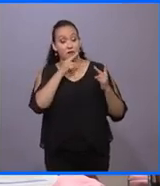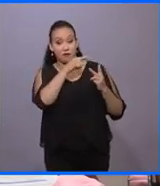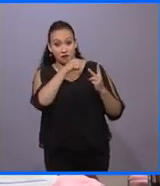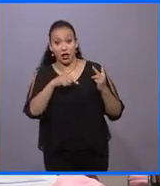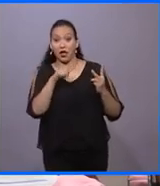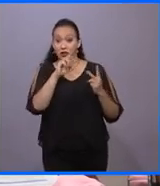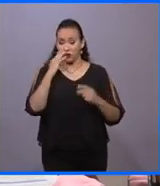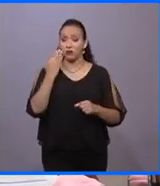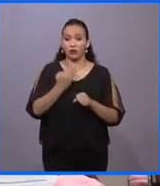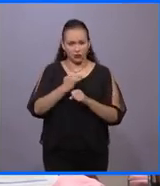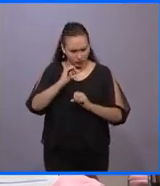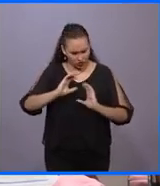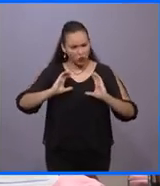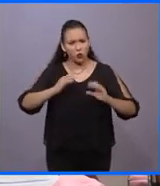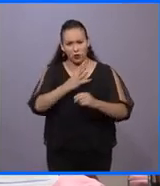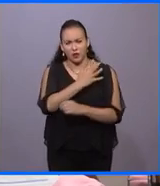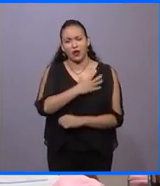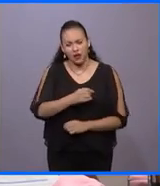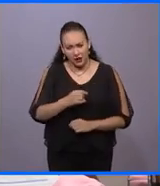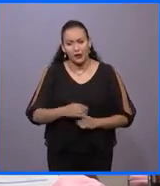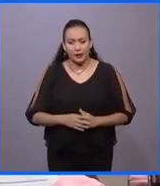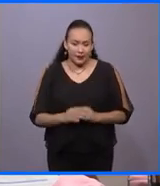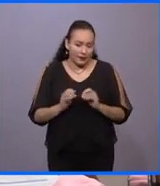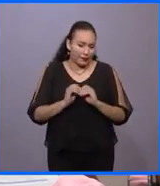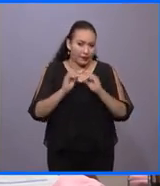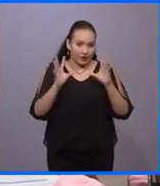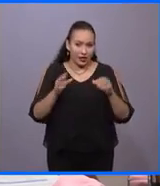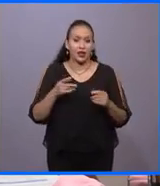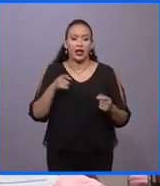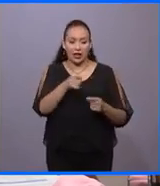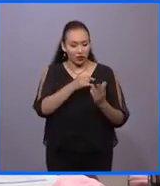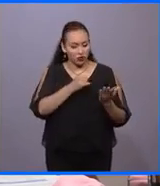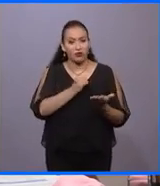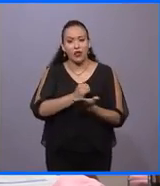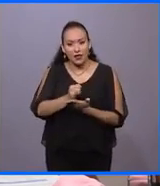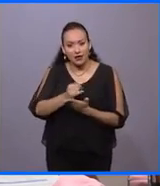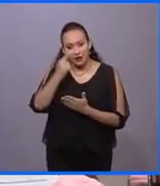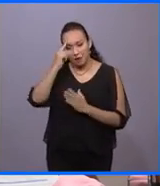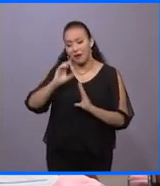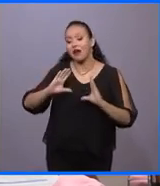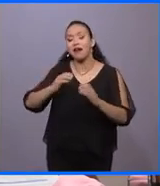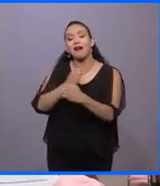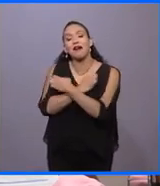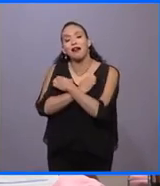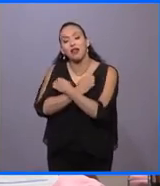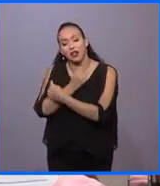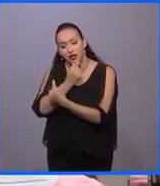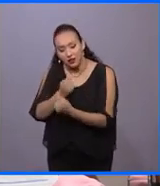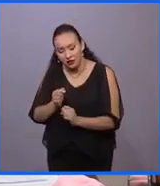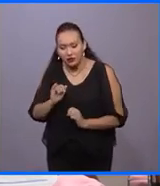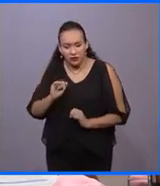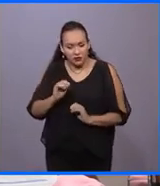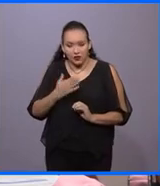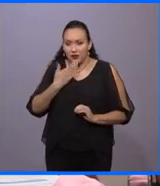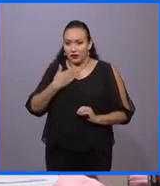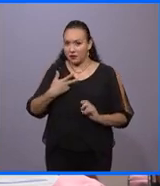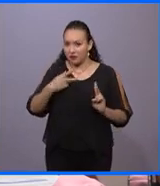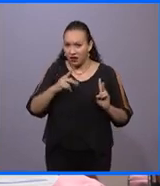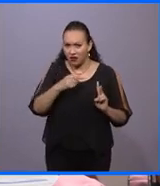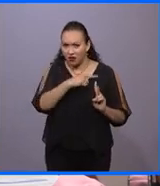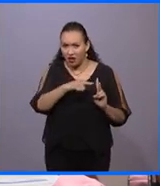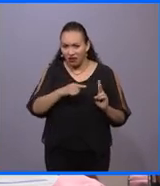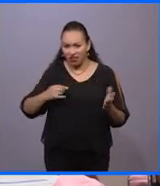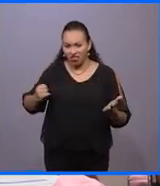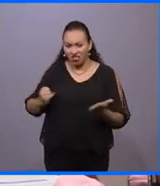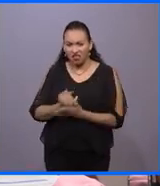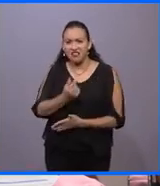los progenitores, ya que su facultad para tomar decisiones en relación con la crianza no justifica el sometimiento deliberado